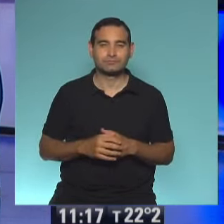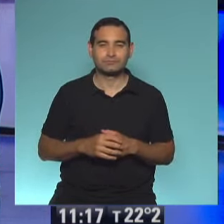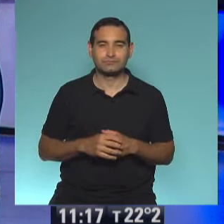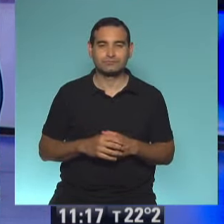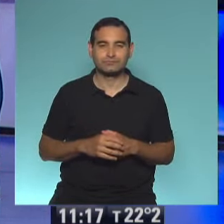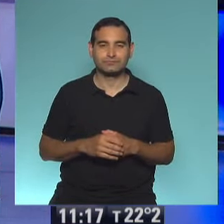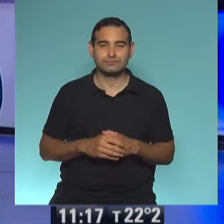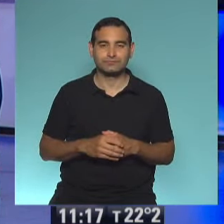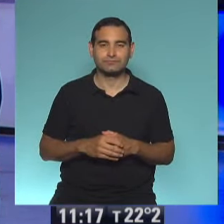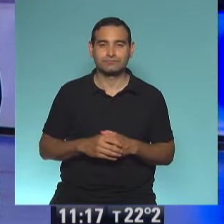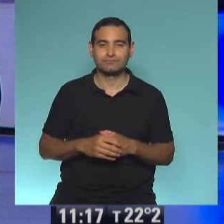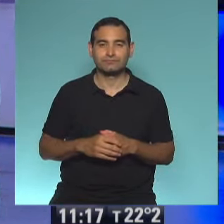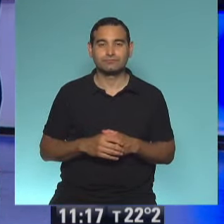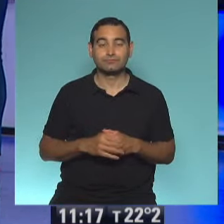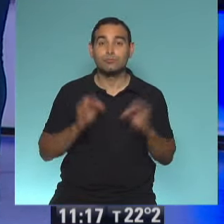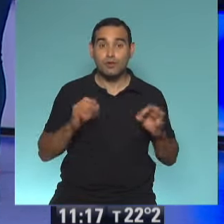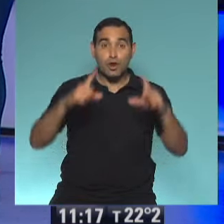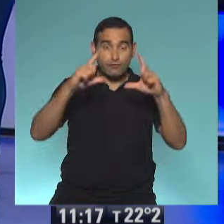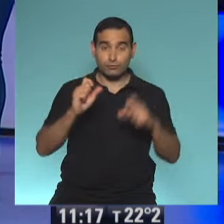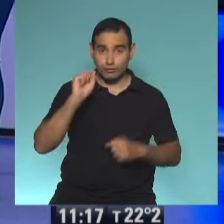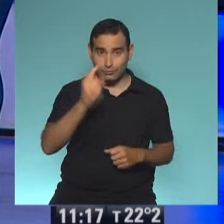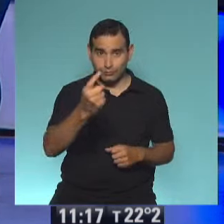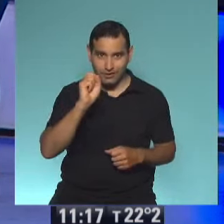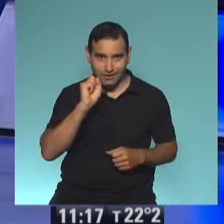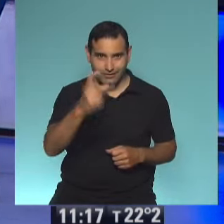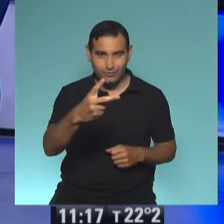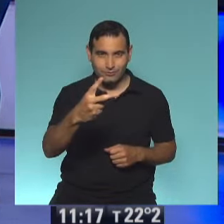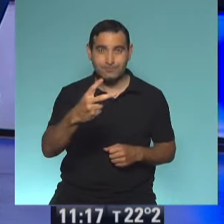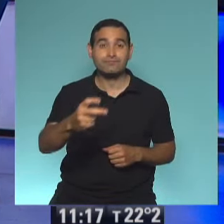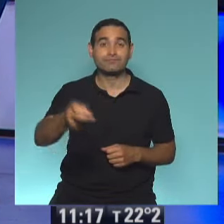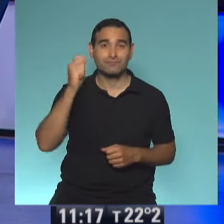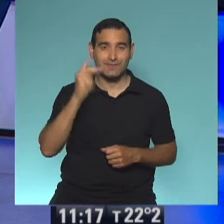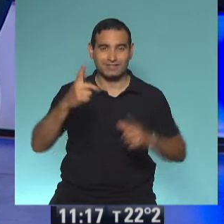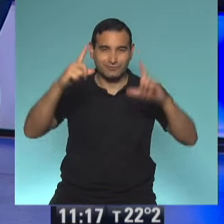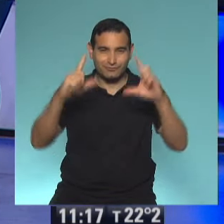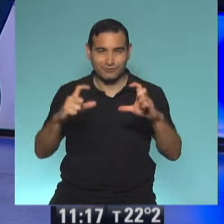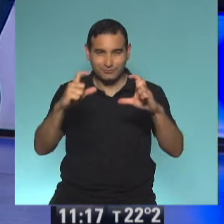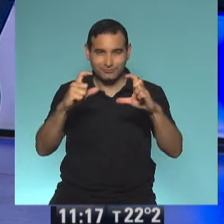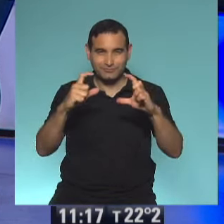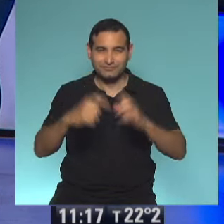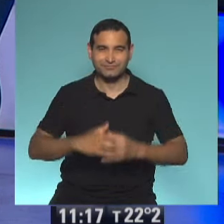lupa. Muy bien, estamos para la foto. A la una, a las dos y a las tres.